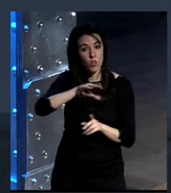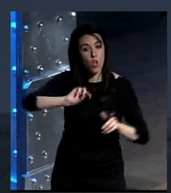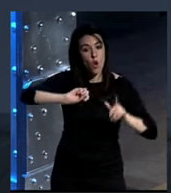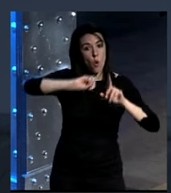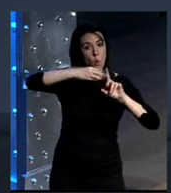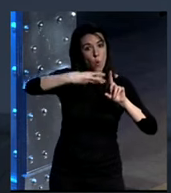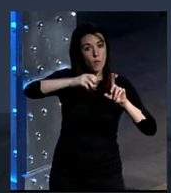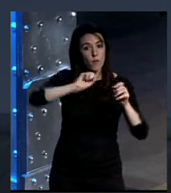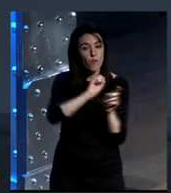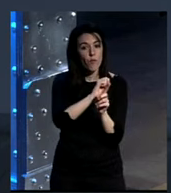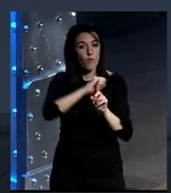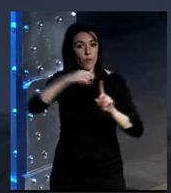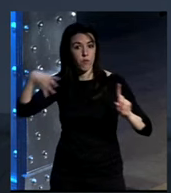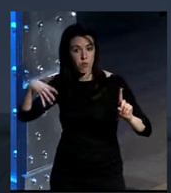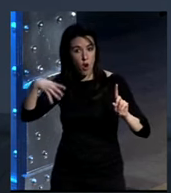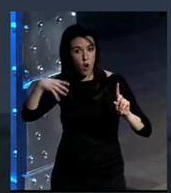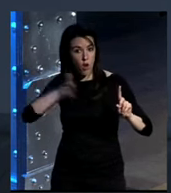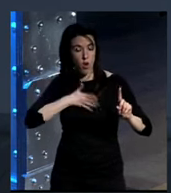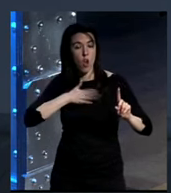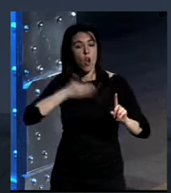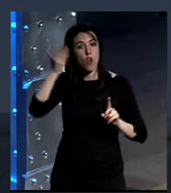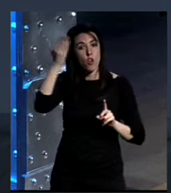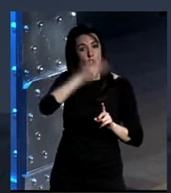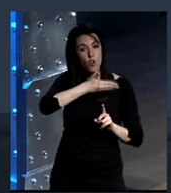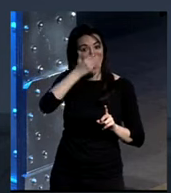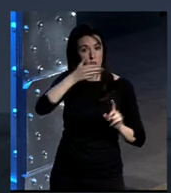foro del Colegio Oficial de Ingenieros de Telecomunicación.